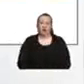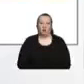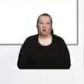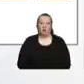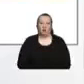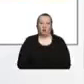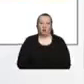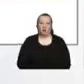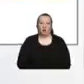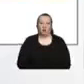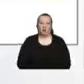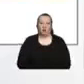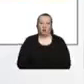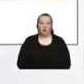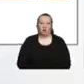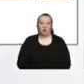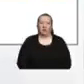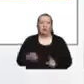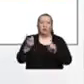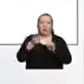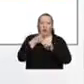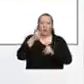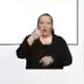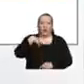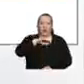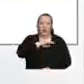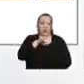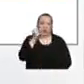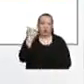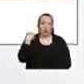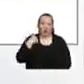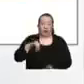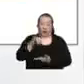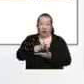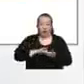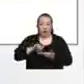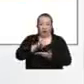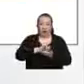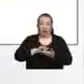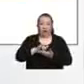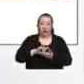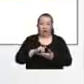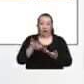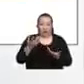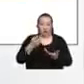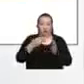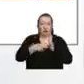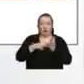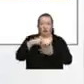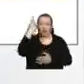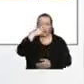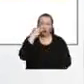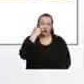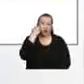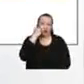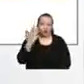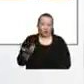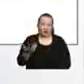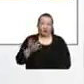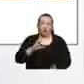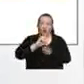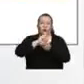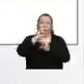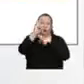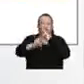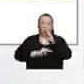primera que tiene éxito pero tenés españoles democracia los que nos quieren ver la cara de tontos el mundo al revés nada más democrático